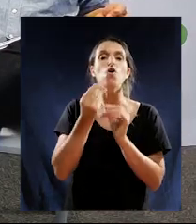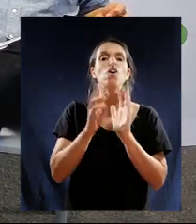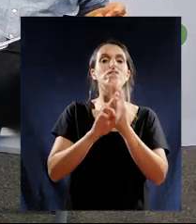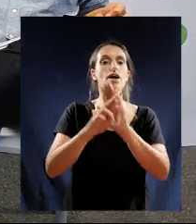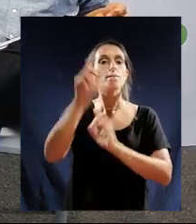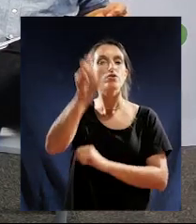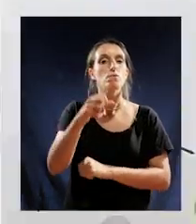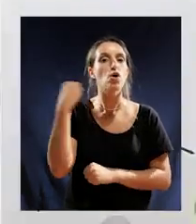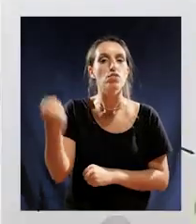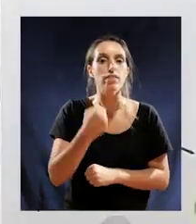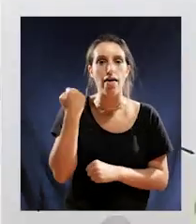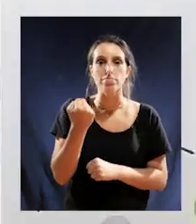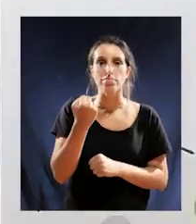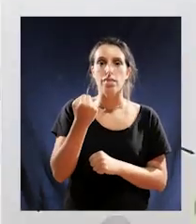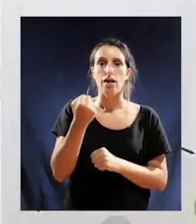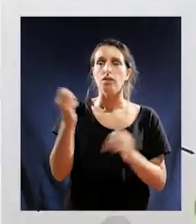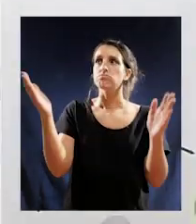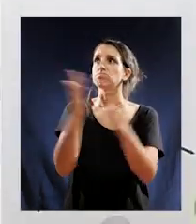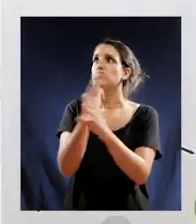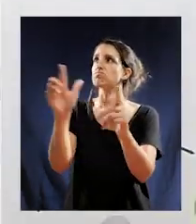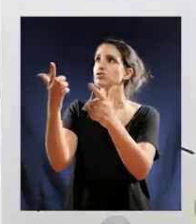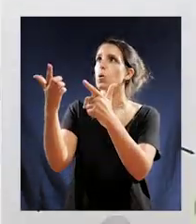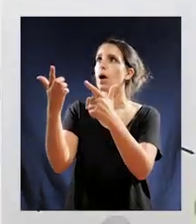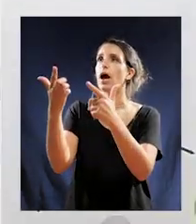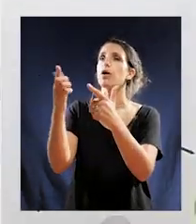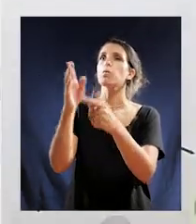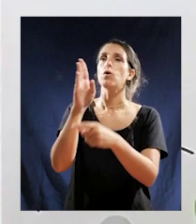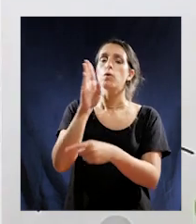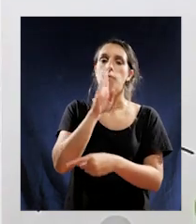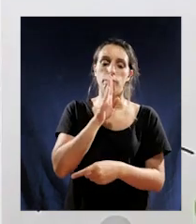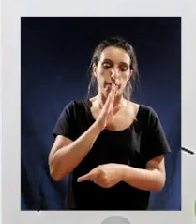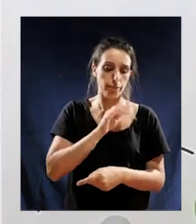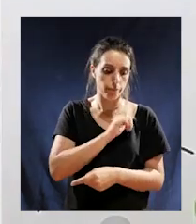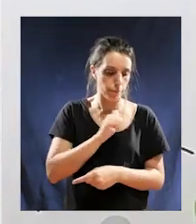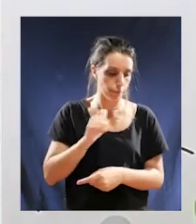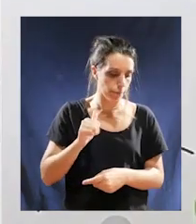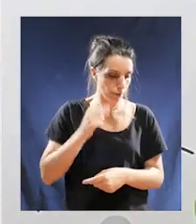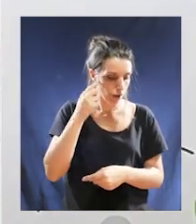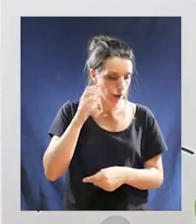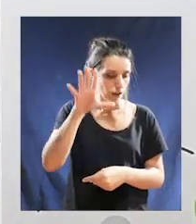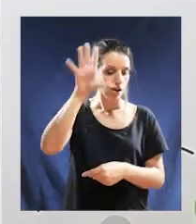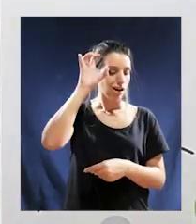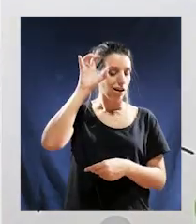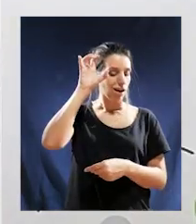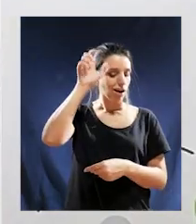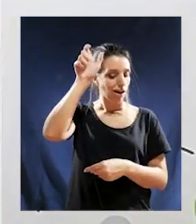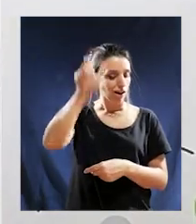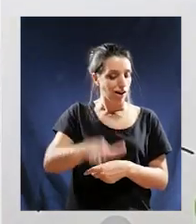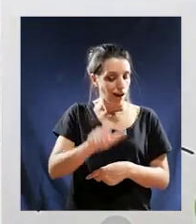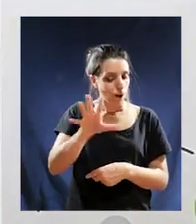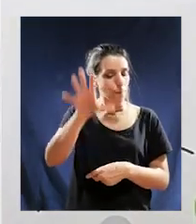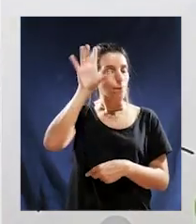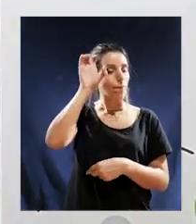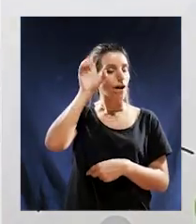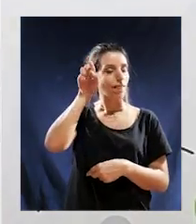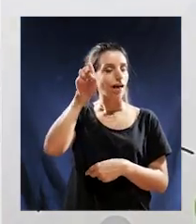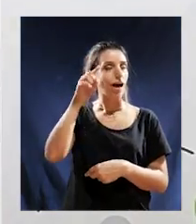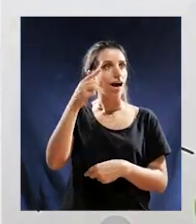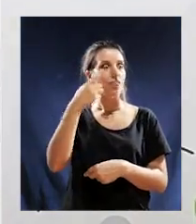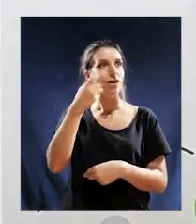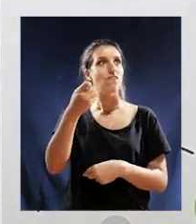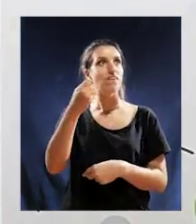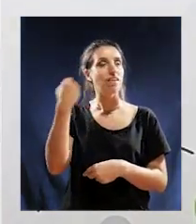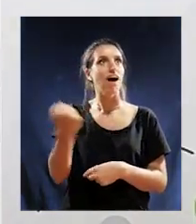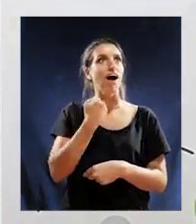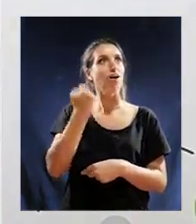todos nosotros se vuelven aún más presentes en su ausencia por eso capaz que no se trata de son tiempos donde sabemos que estamos unos pequeños